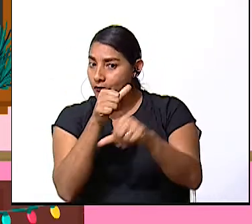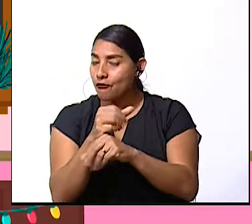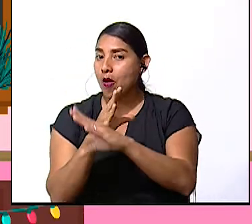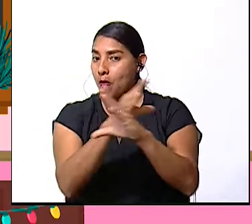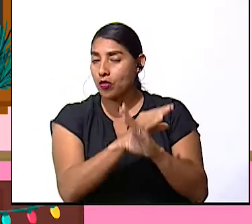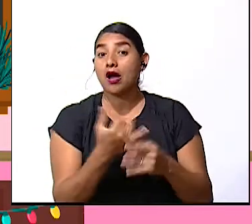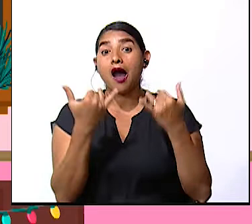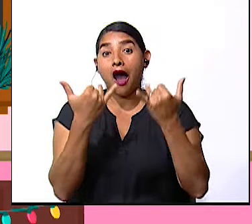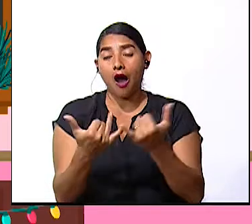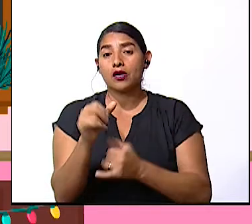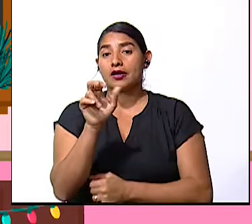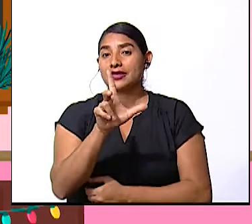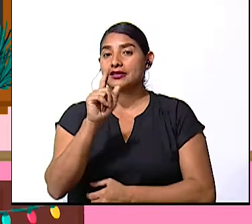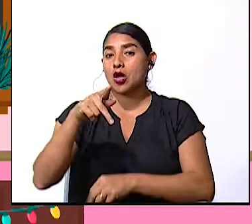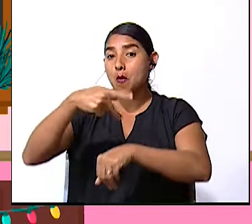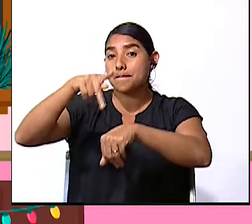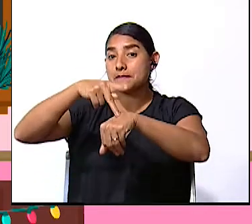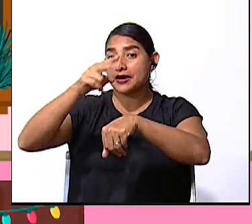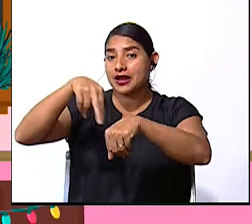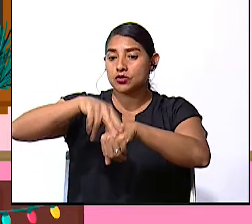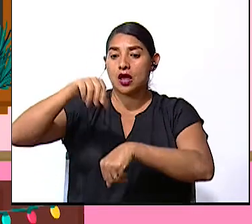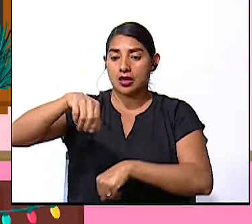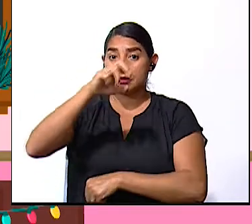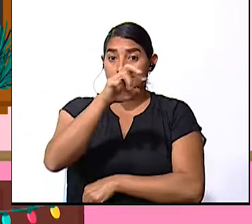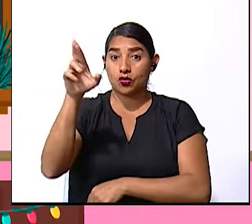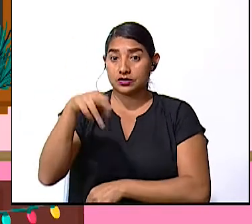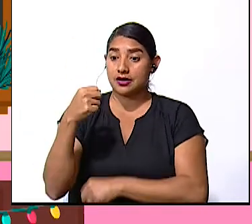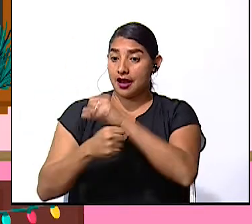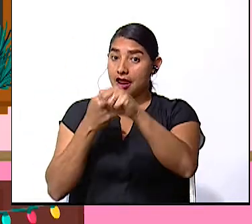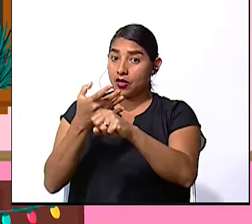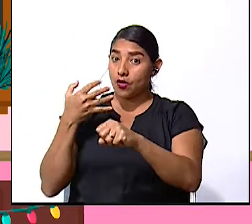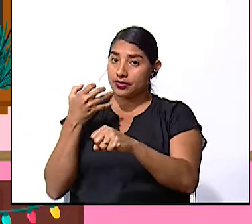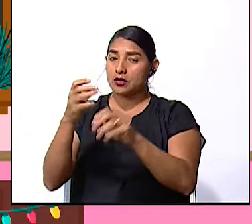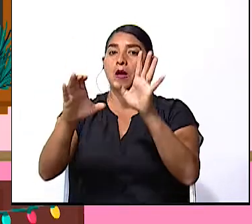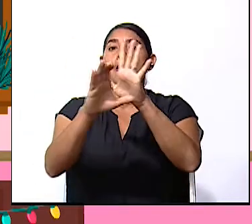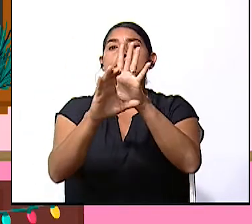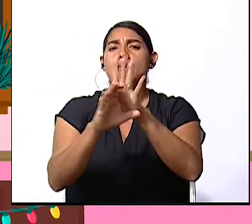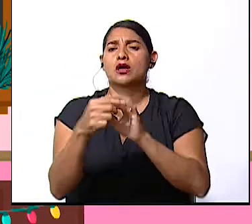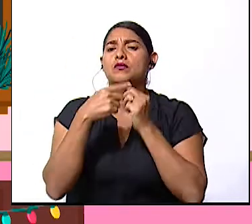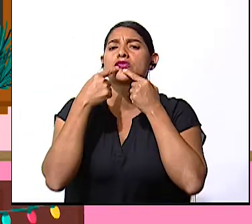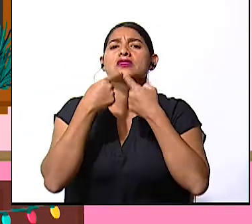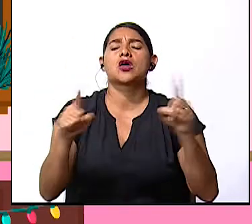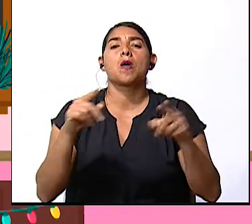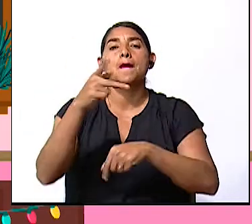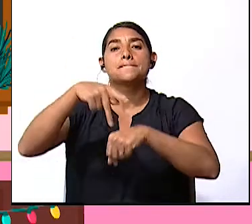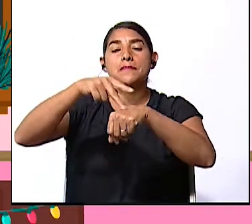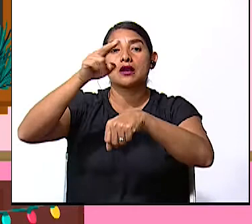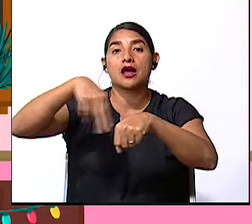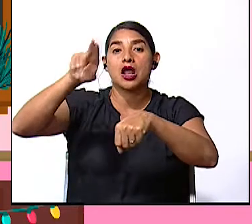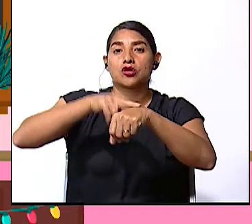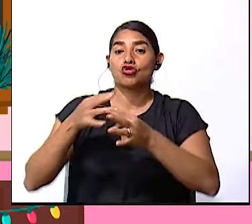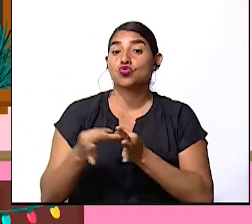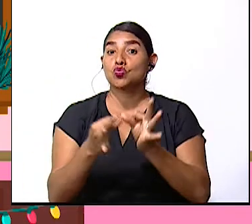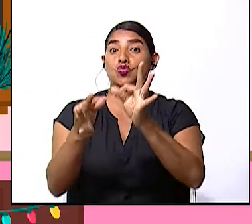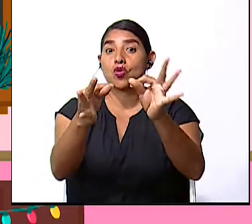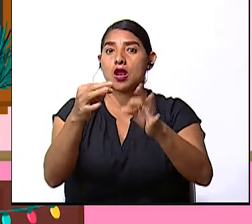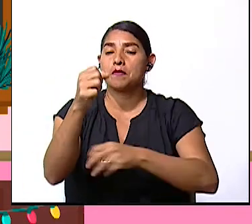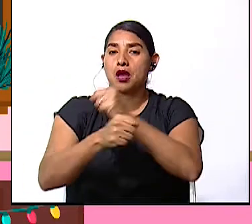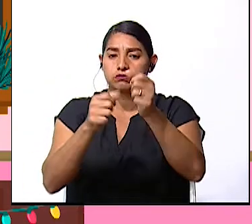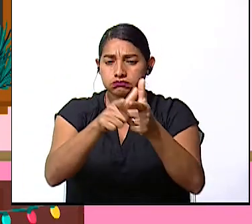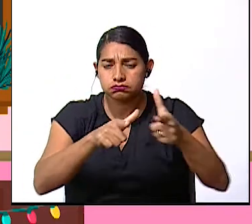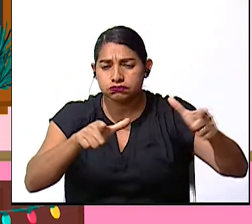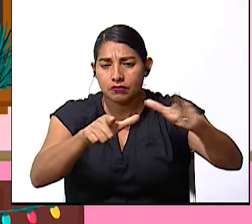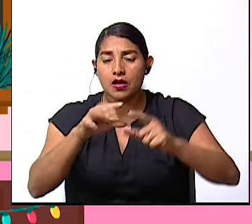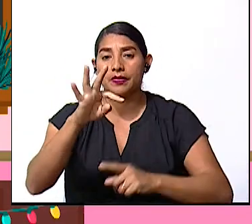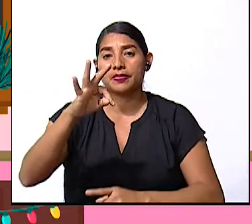hay 31 parques nacionales. El año pasado, por ejemplo, se declaró el Parque Nacional Turrialba en el área de